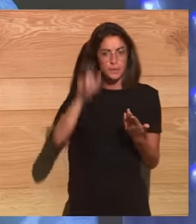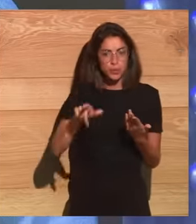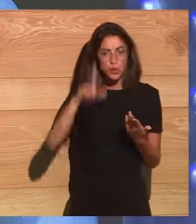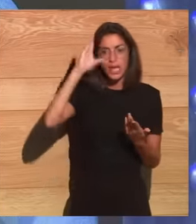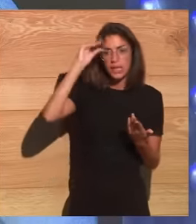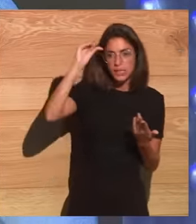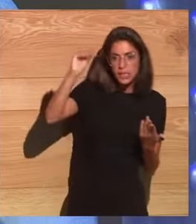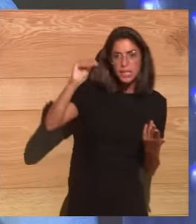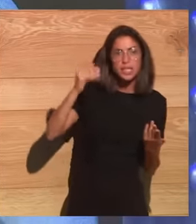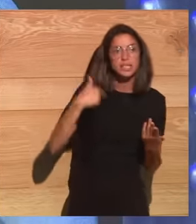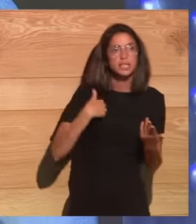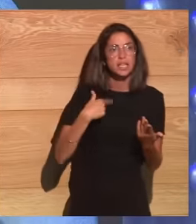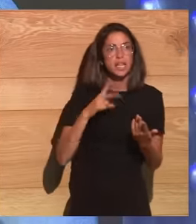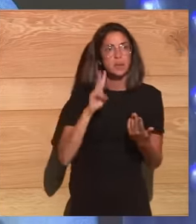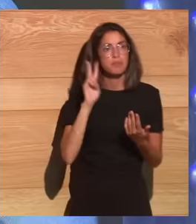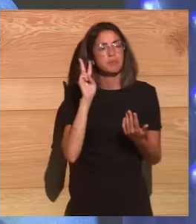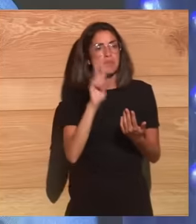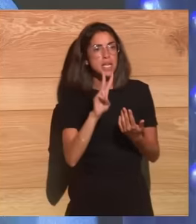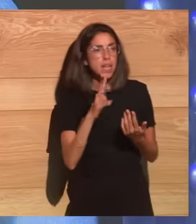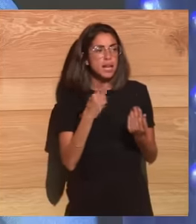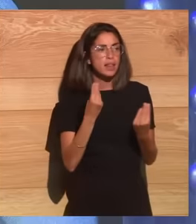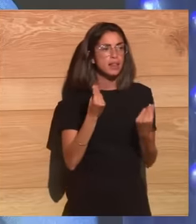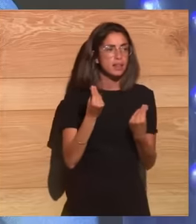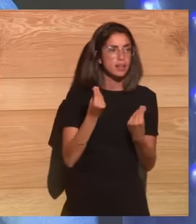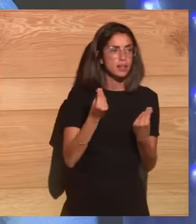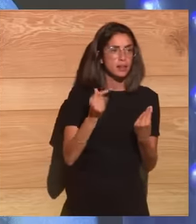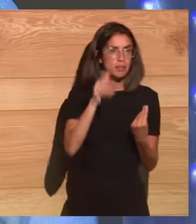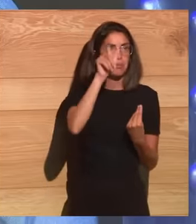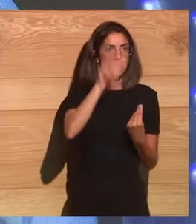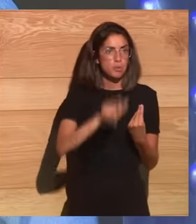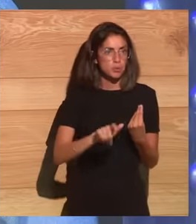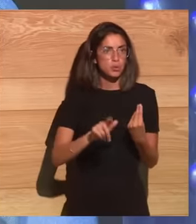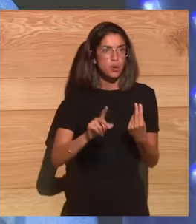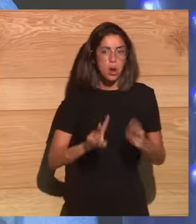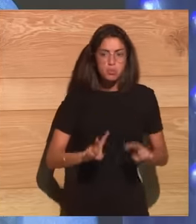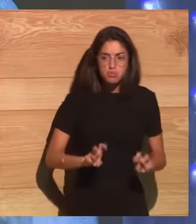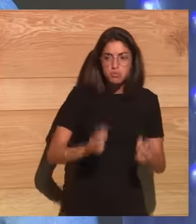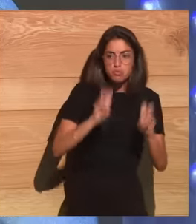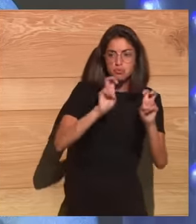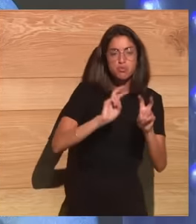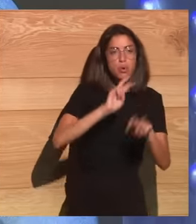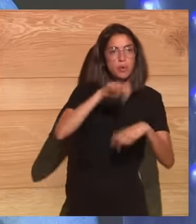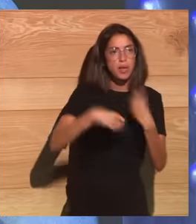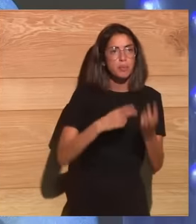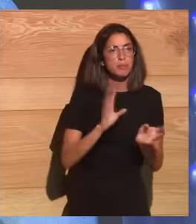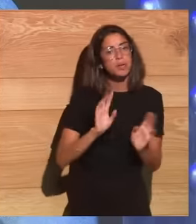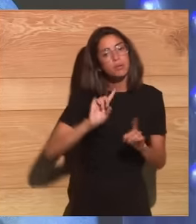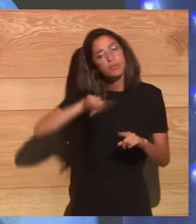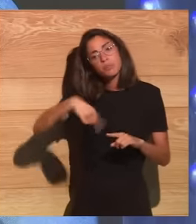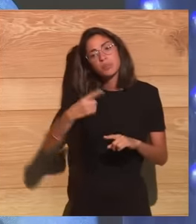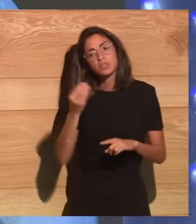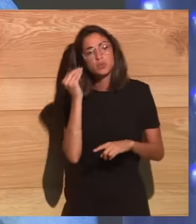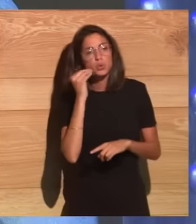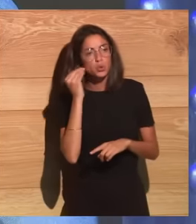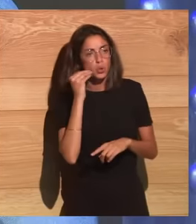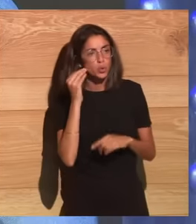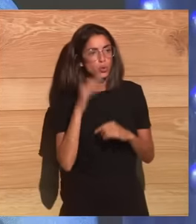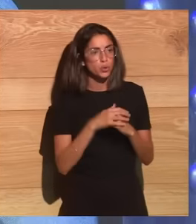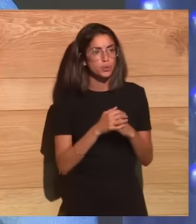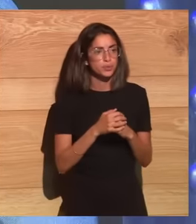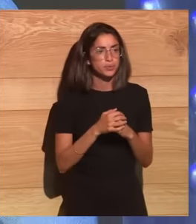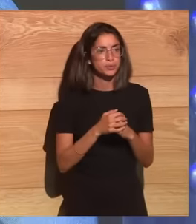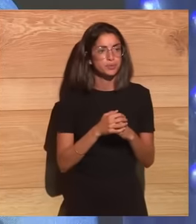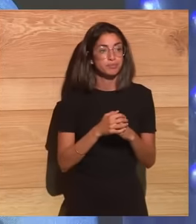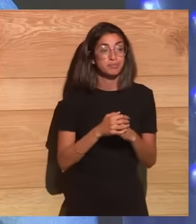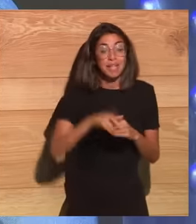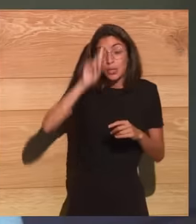tanta mirada hacia adelante, por eso es un tío súper innovador y capaz de crear cosas. Luego, ¿cómo eres tan idiota? Que no sé si la broma o